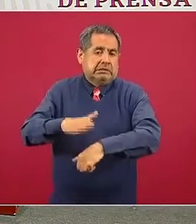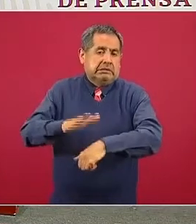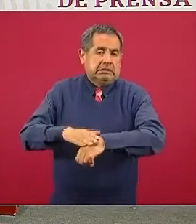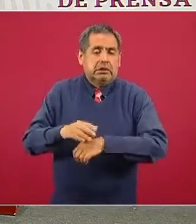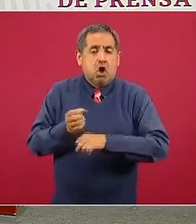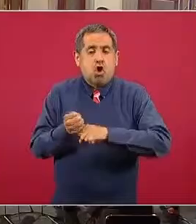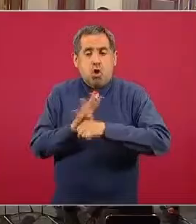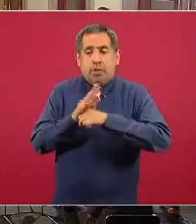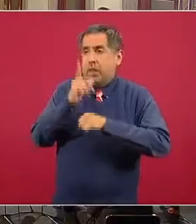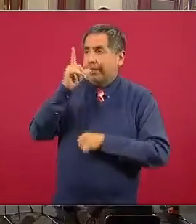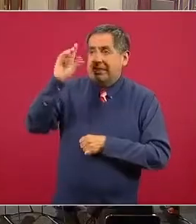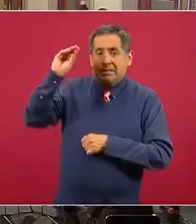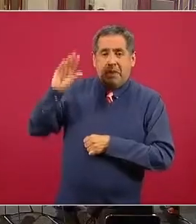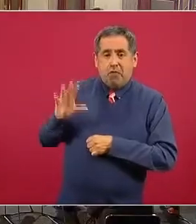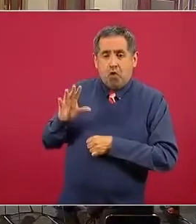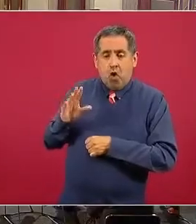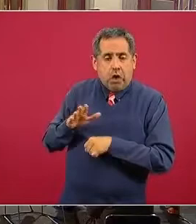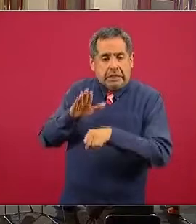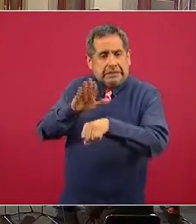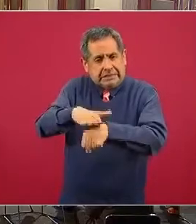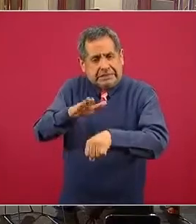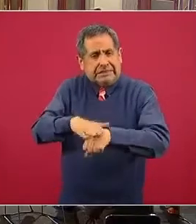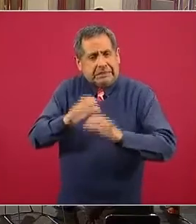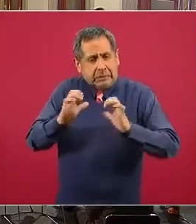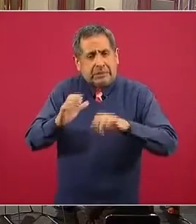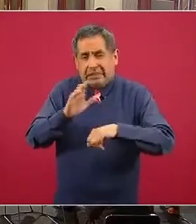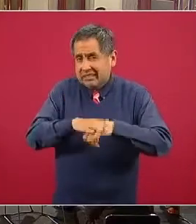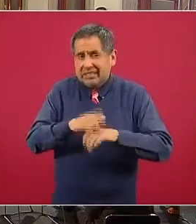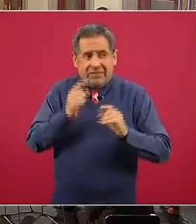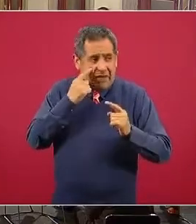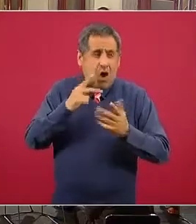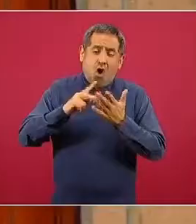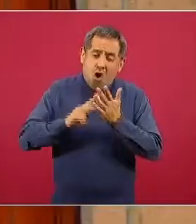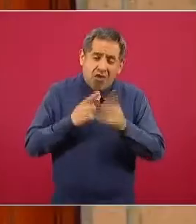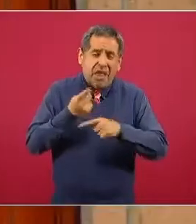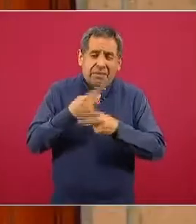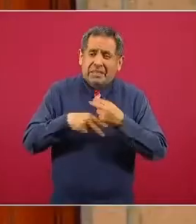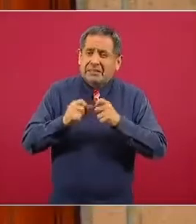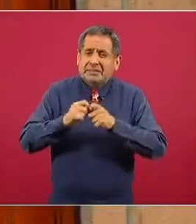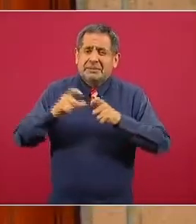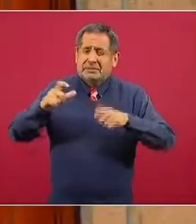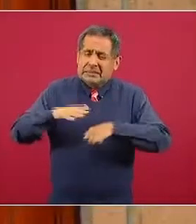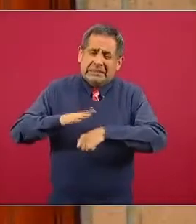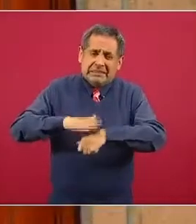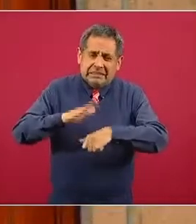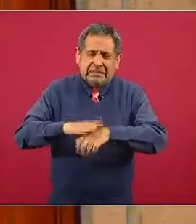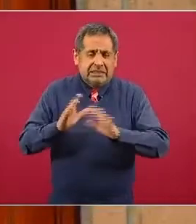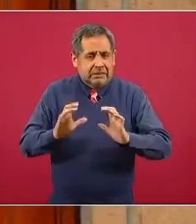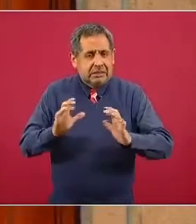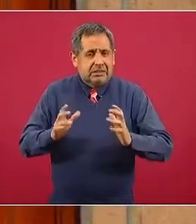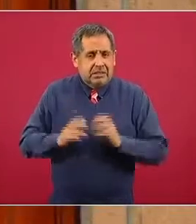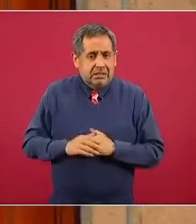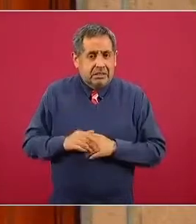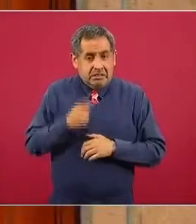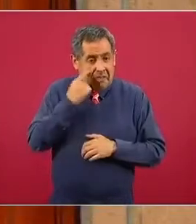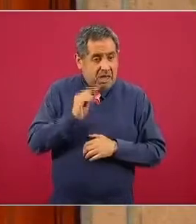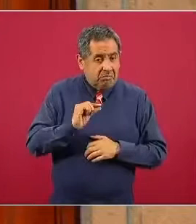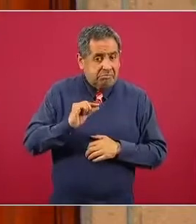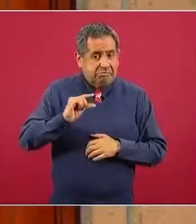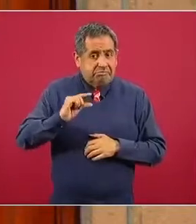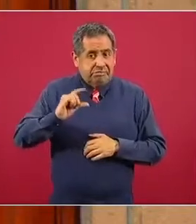COVID, precisamente su objetivo es alertar de manera oportuna a la entidad, decirle: estás